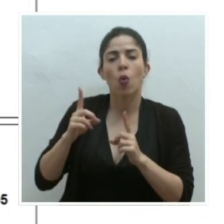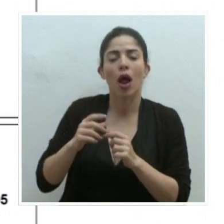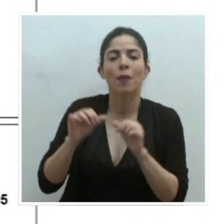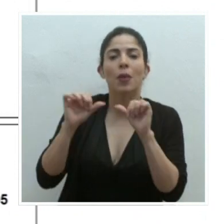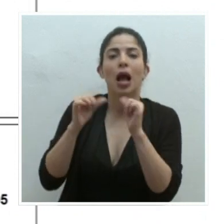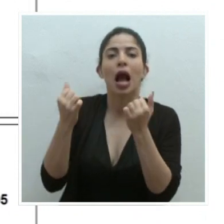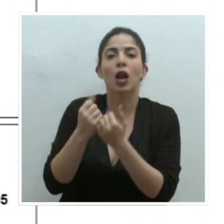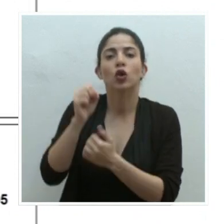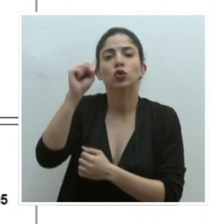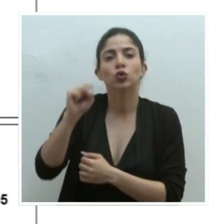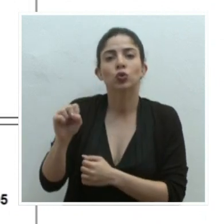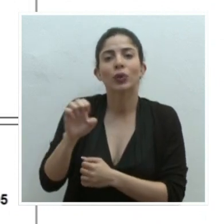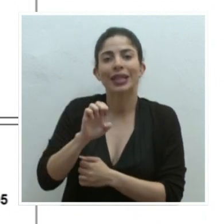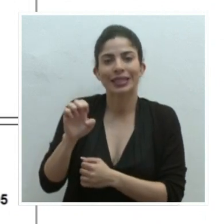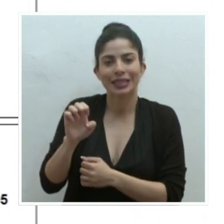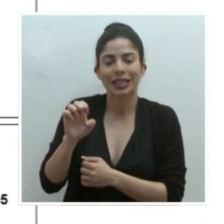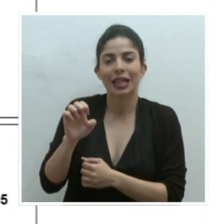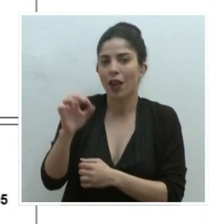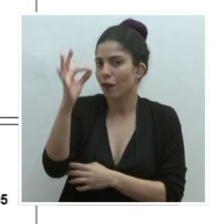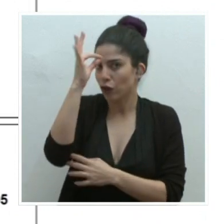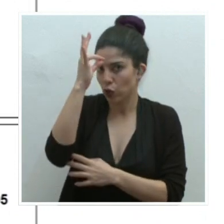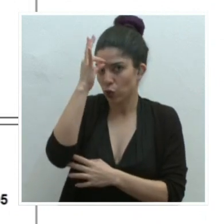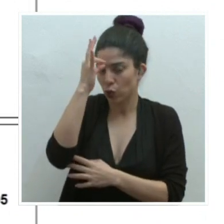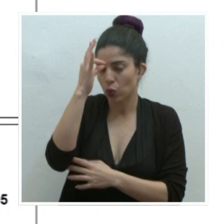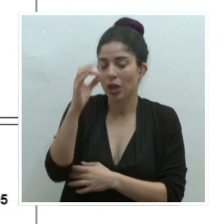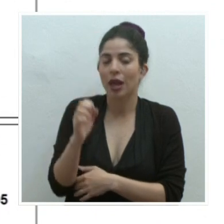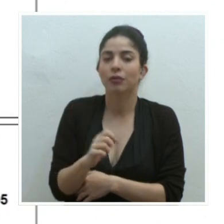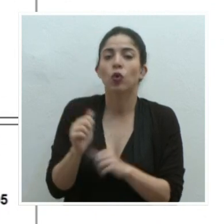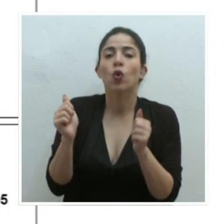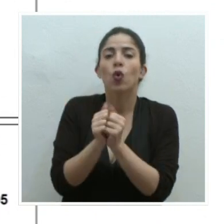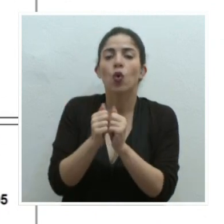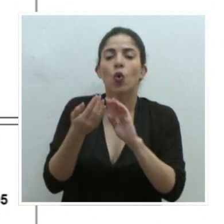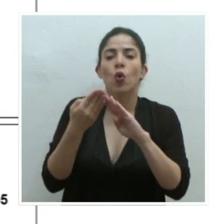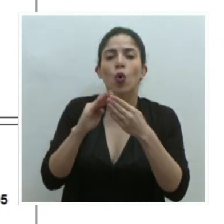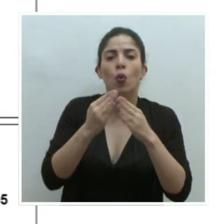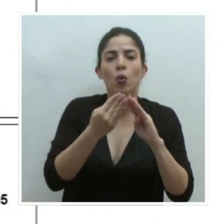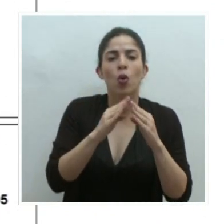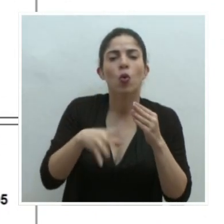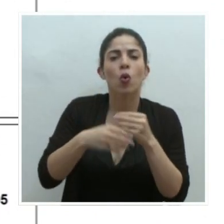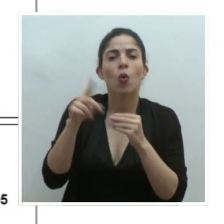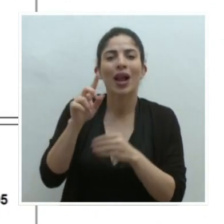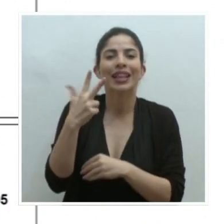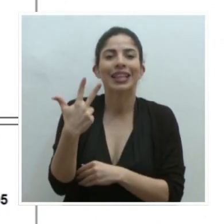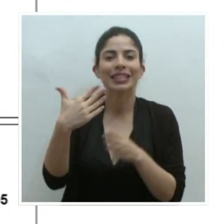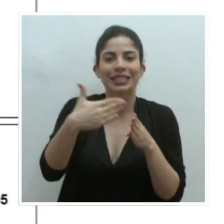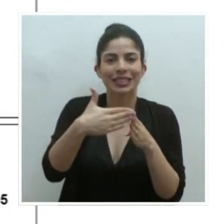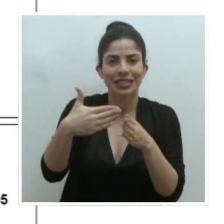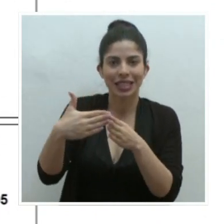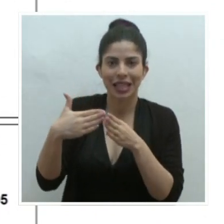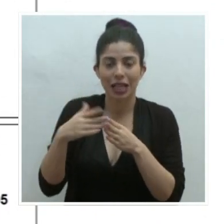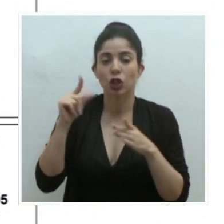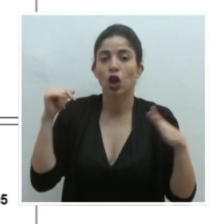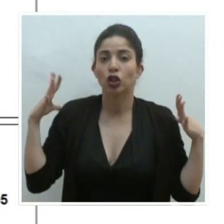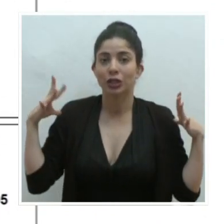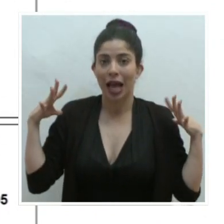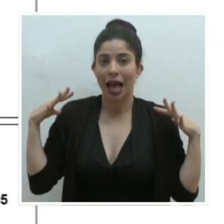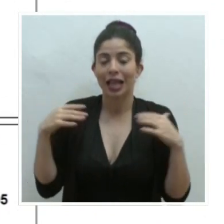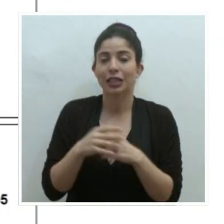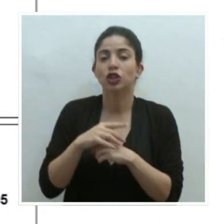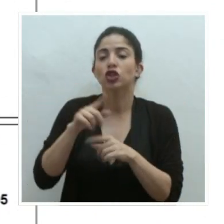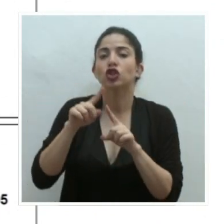sector sureste del distrito de La Fortuna, con las comunidades asociadas de Tres Esquinas, Los Ángeles,